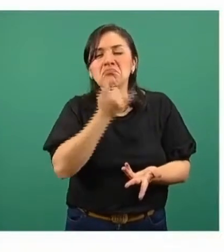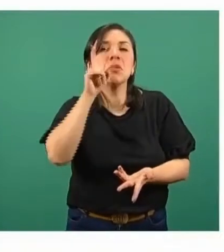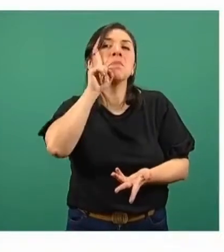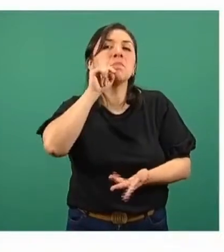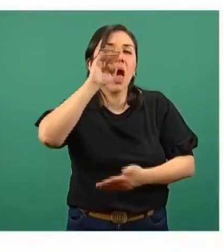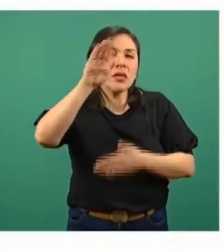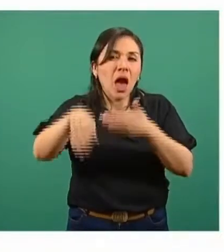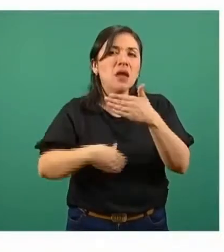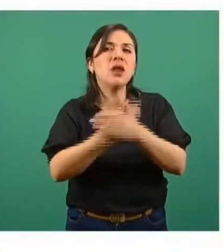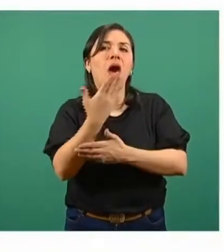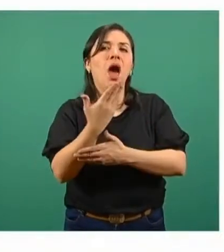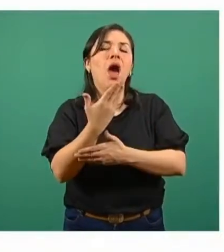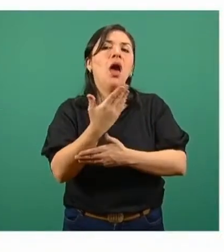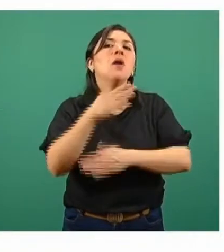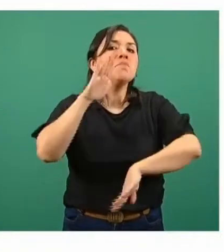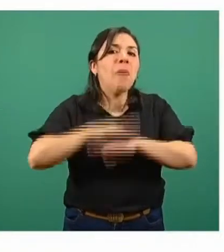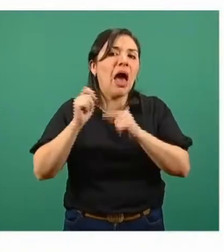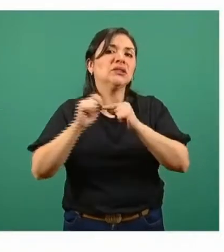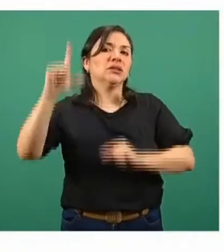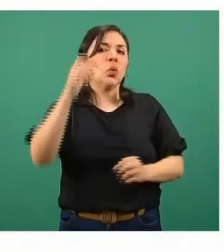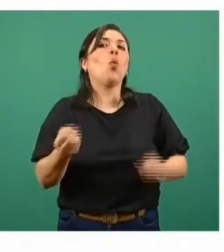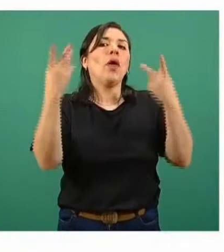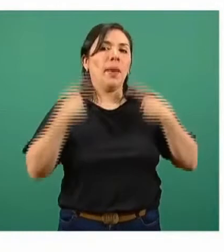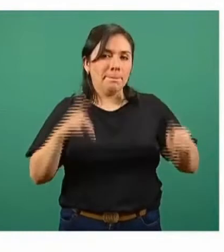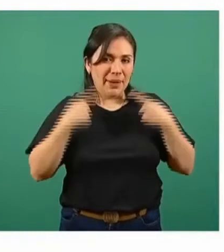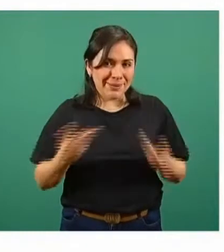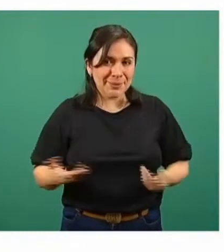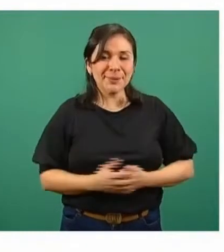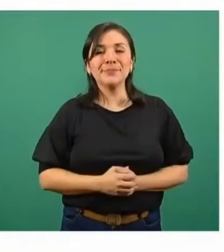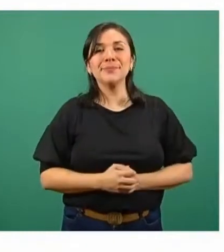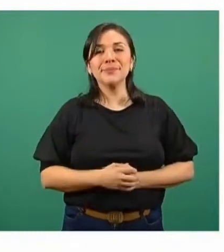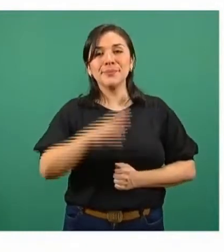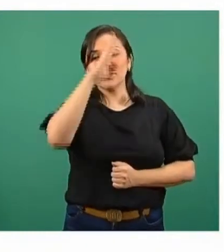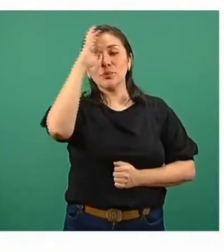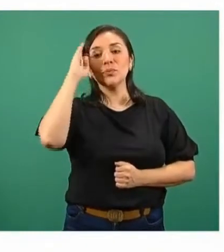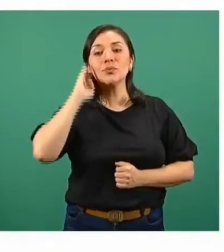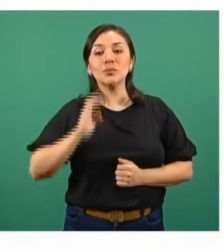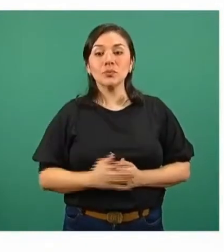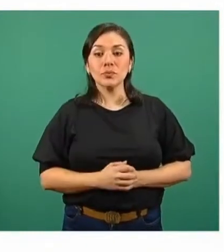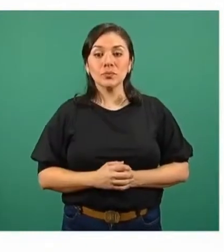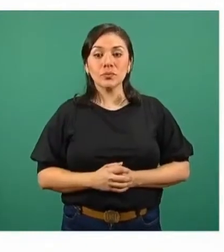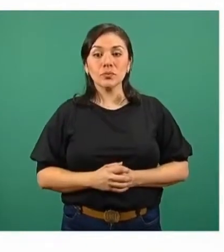día de mañana. La siguiente, por favor.